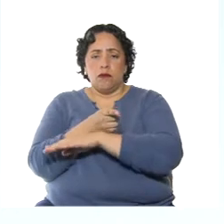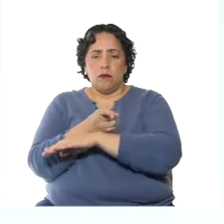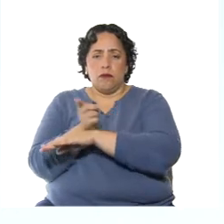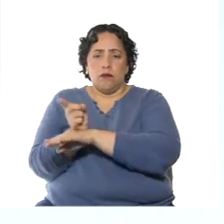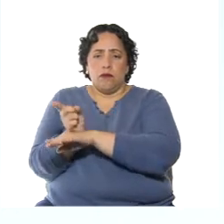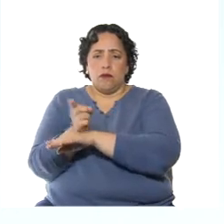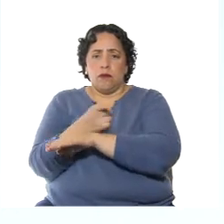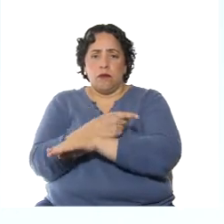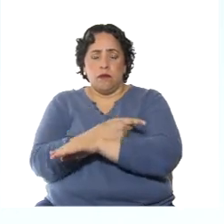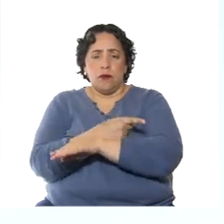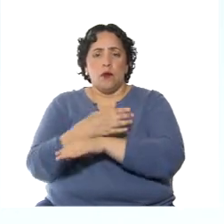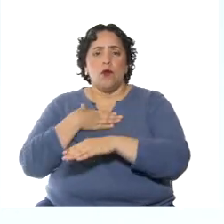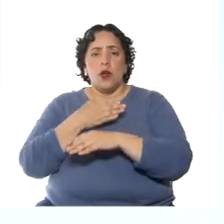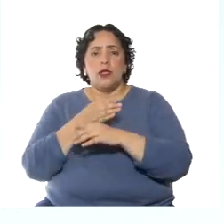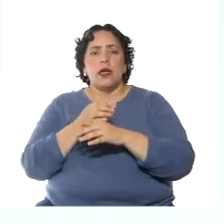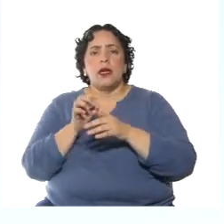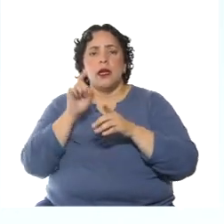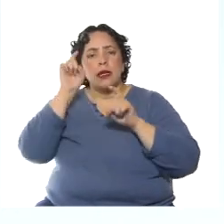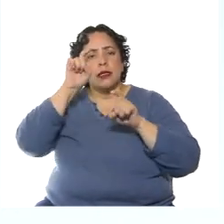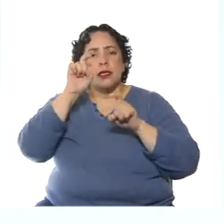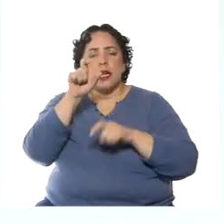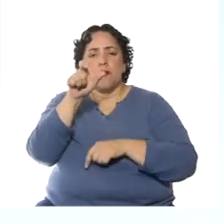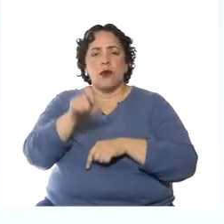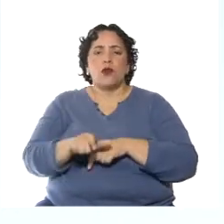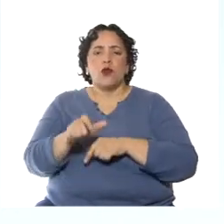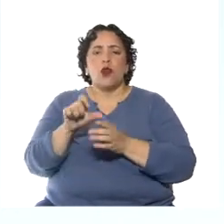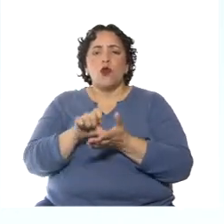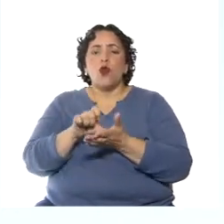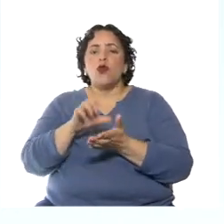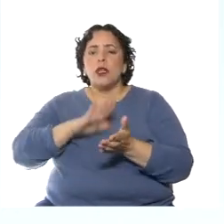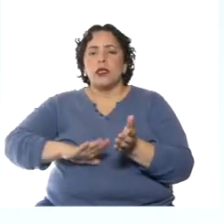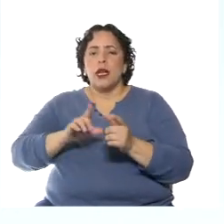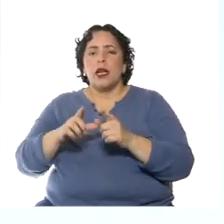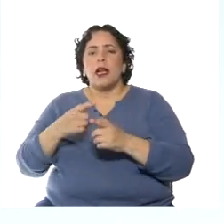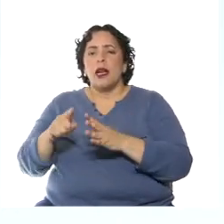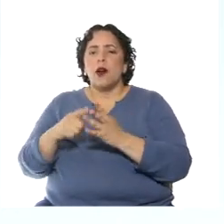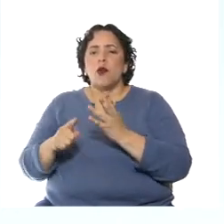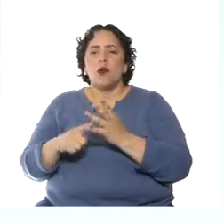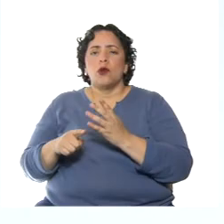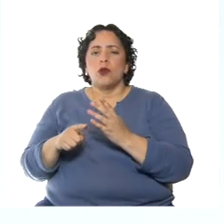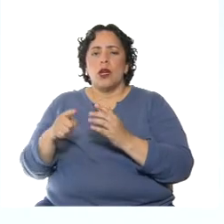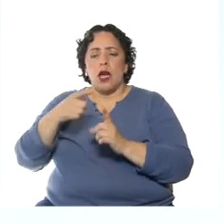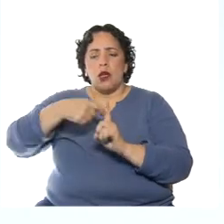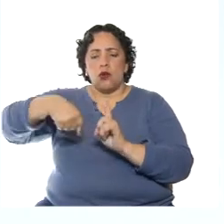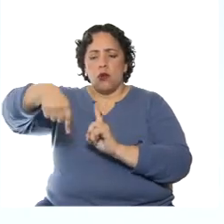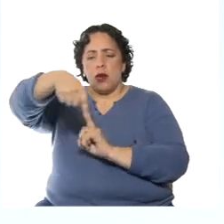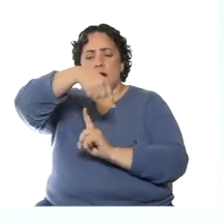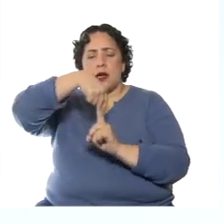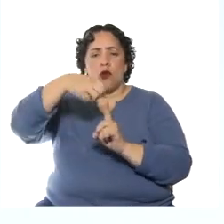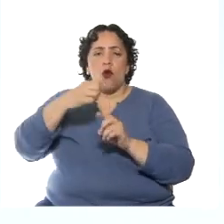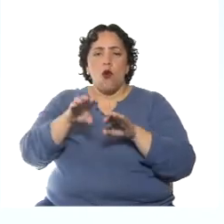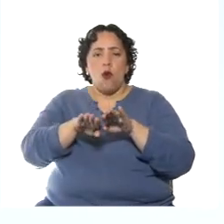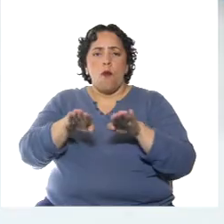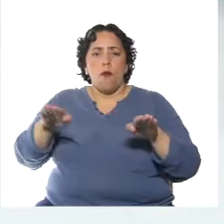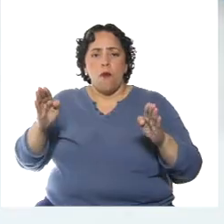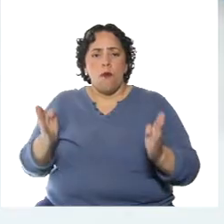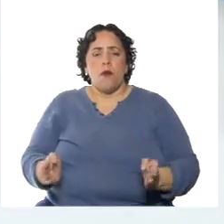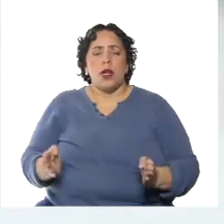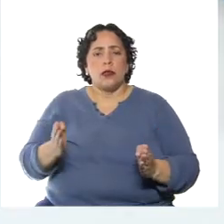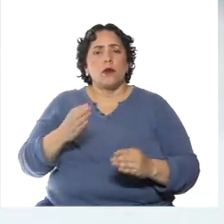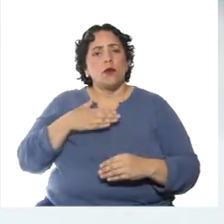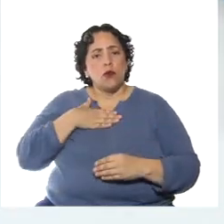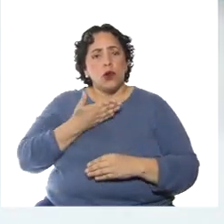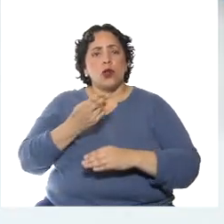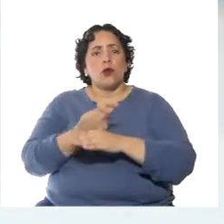podemos indicarle a la persona más o menos en qué posición están las cosas, bien sea a su alrededor o bien sea en la mesa. Y esto puede ser